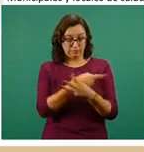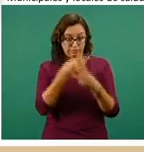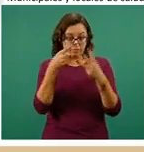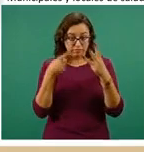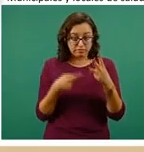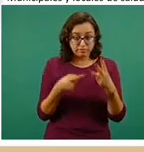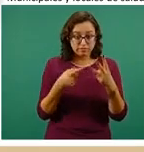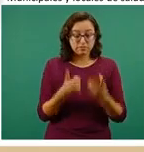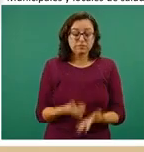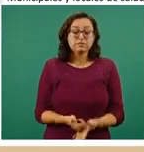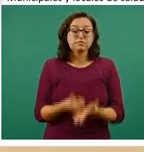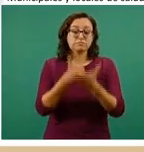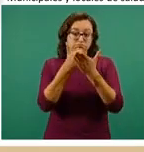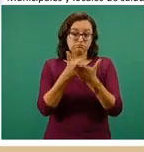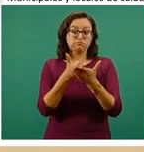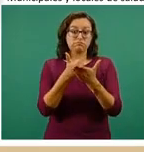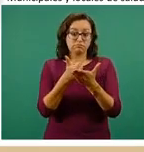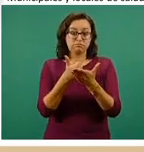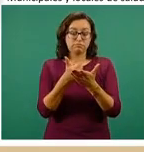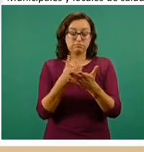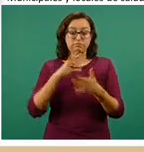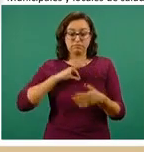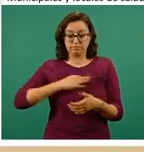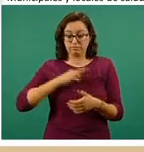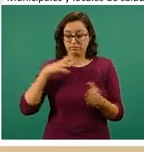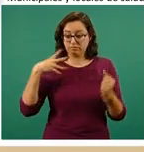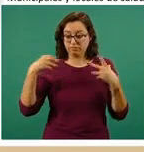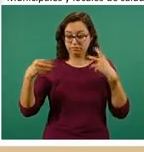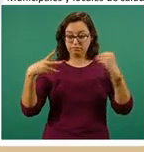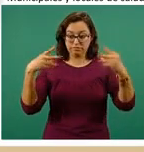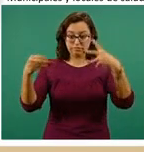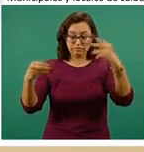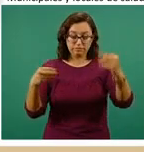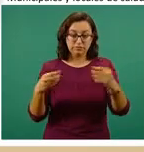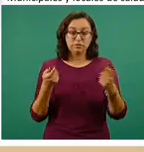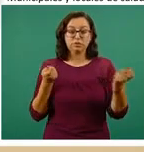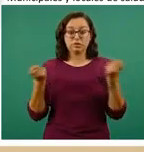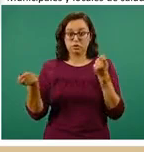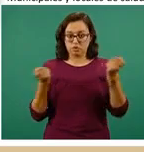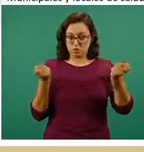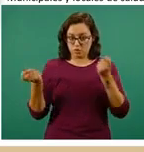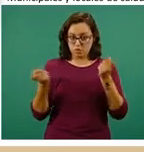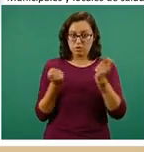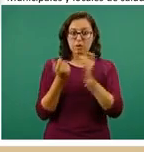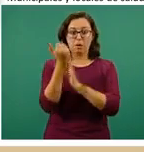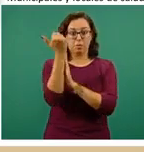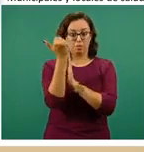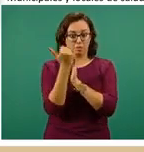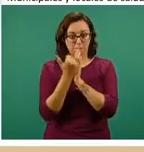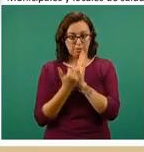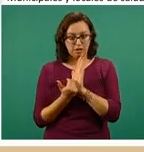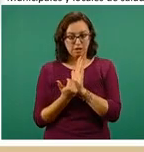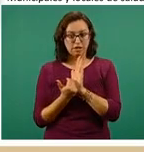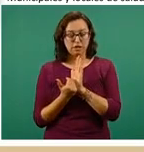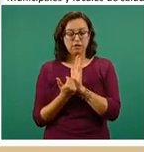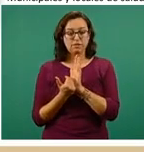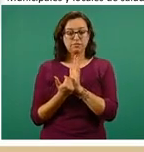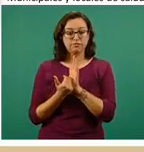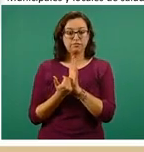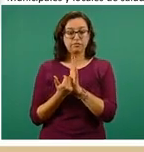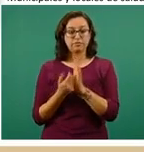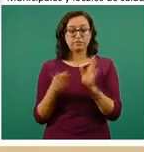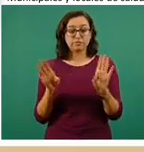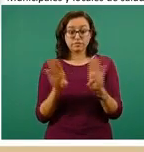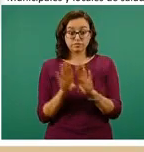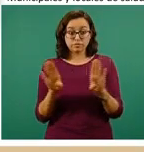nos sirvieron para la historia natural del COVID y su estudio, y para controlar, pues detonar toda una